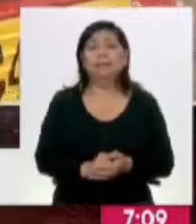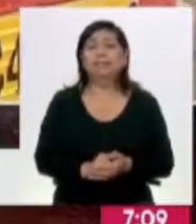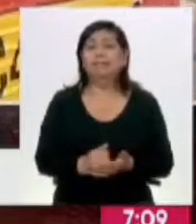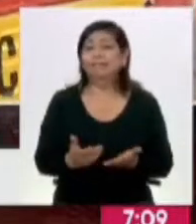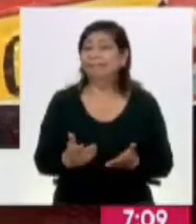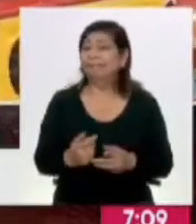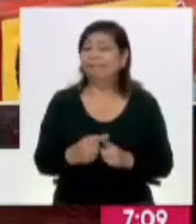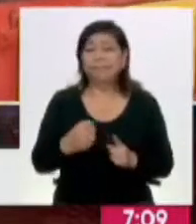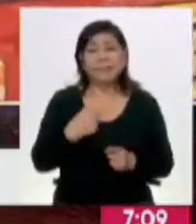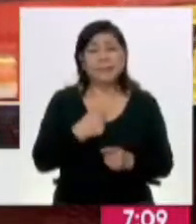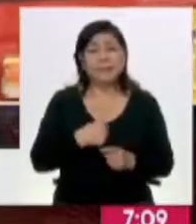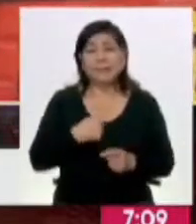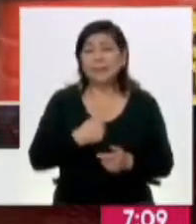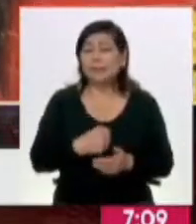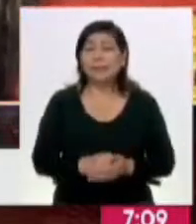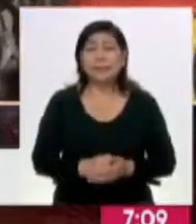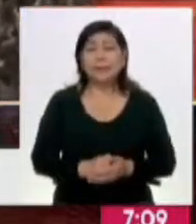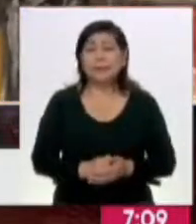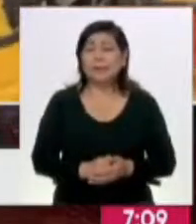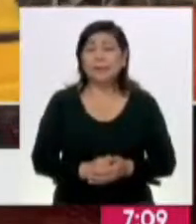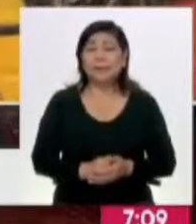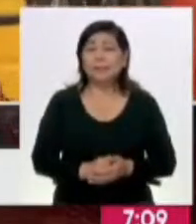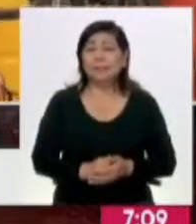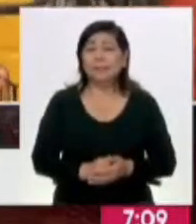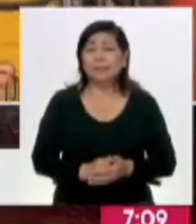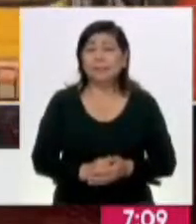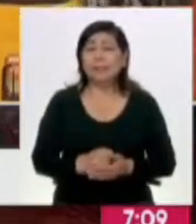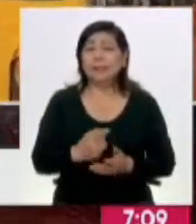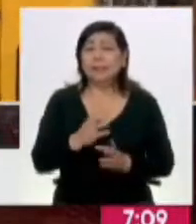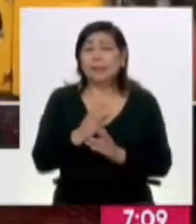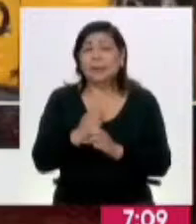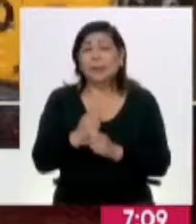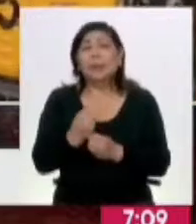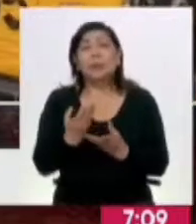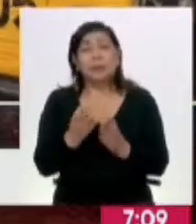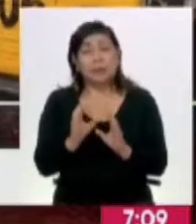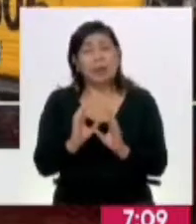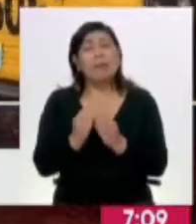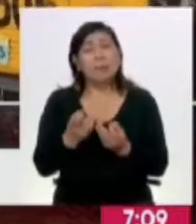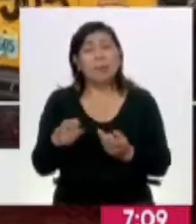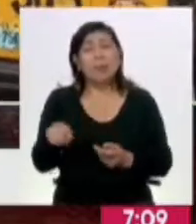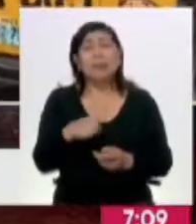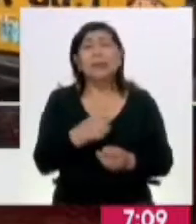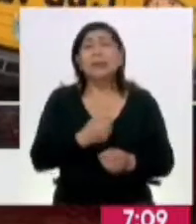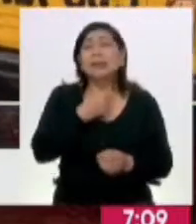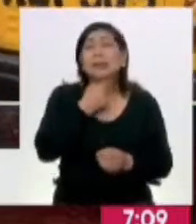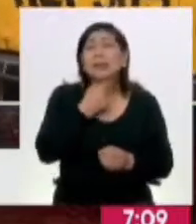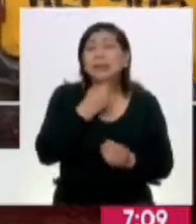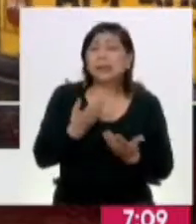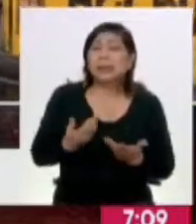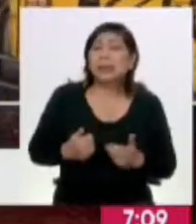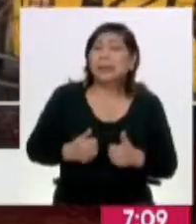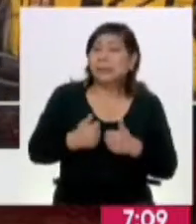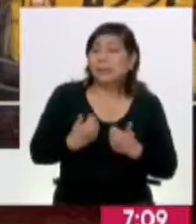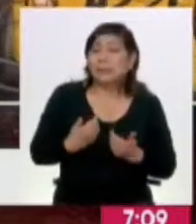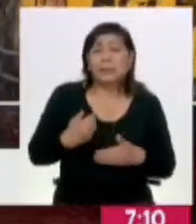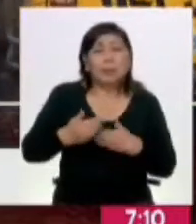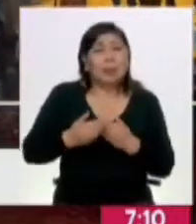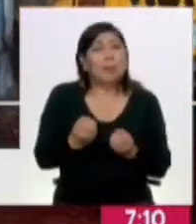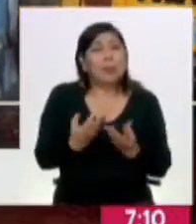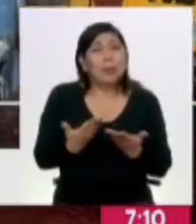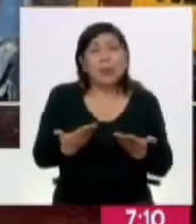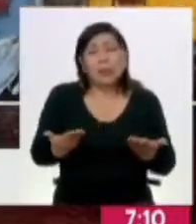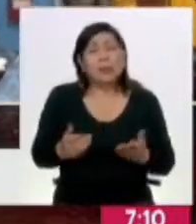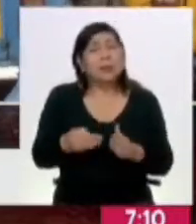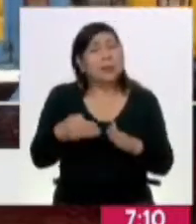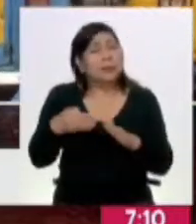adeudado. Bueno, la situación entonces y el agobio que padecen muchas familias peruanas que hoy en día, ante la crisis que padecemos por muchos